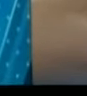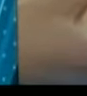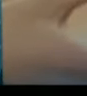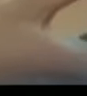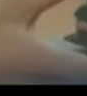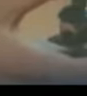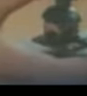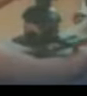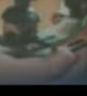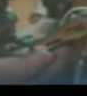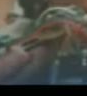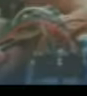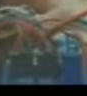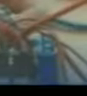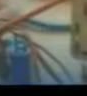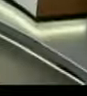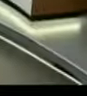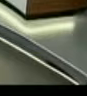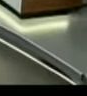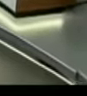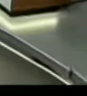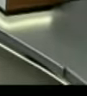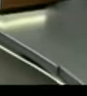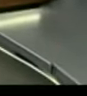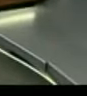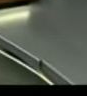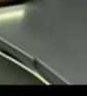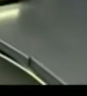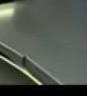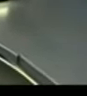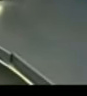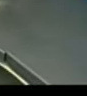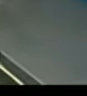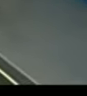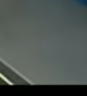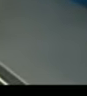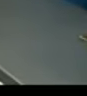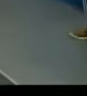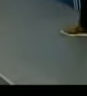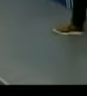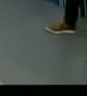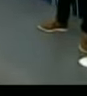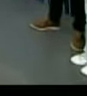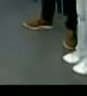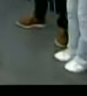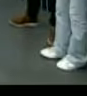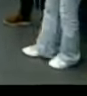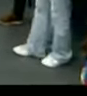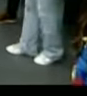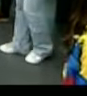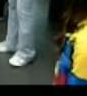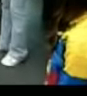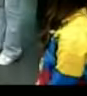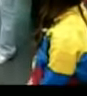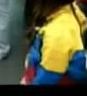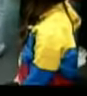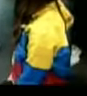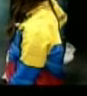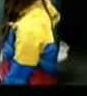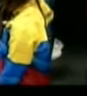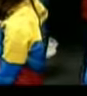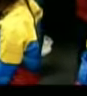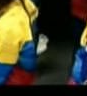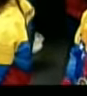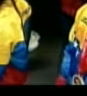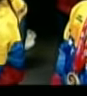tenemos a Sofía. Vamos a saludar a Sofía, ¿vale? Ah, ¿cómo estás, Sofía? ¿Cómo sigue